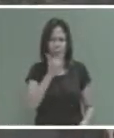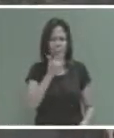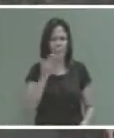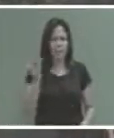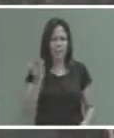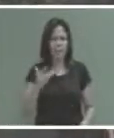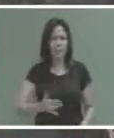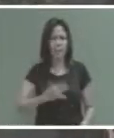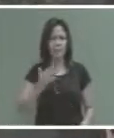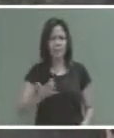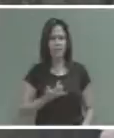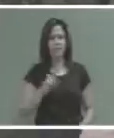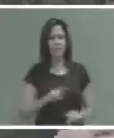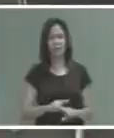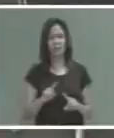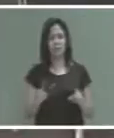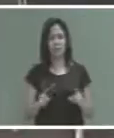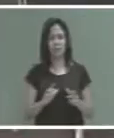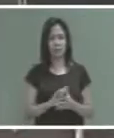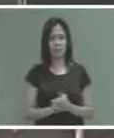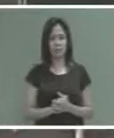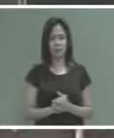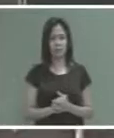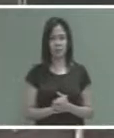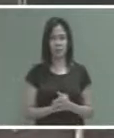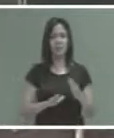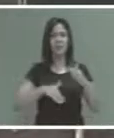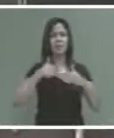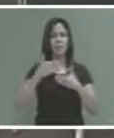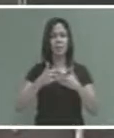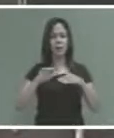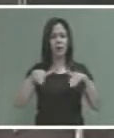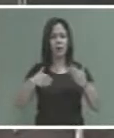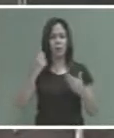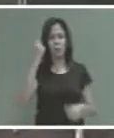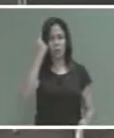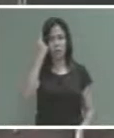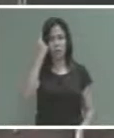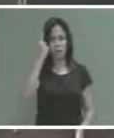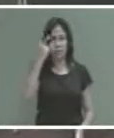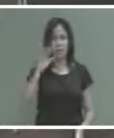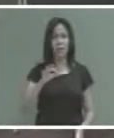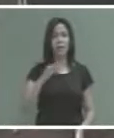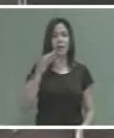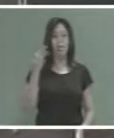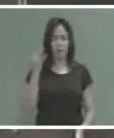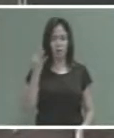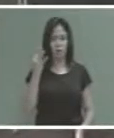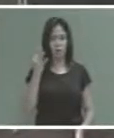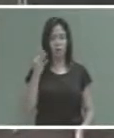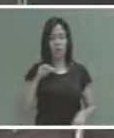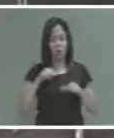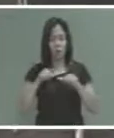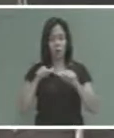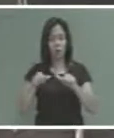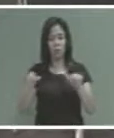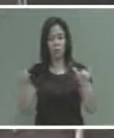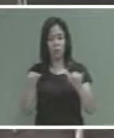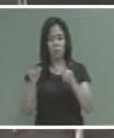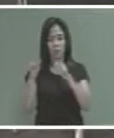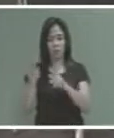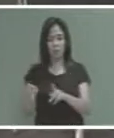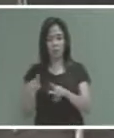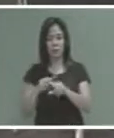incomodaba y cómo llegaste a entender la forma como seguir siendo lo que eres,